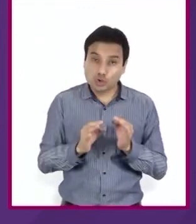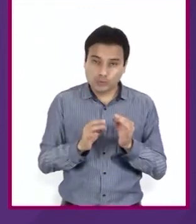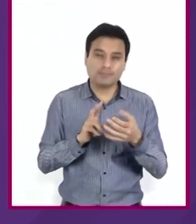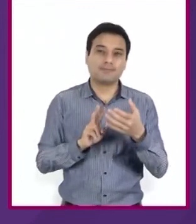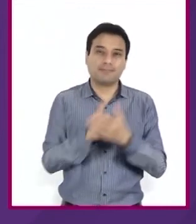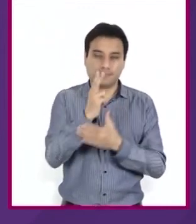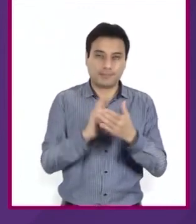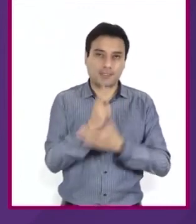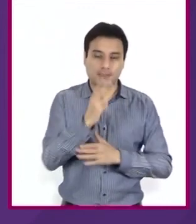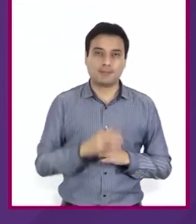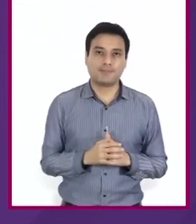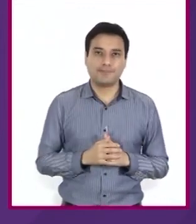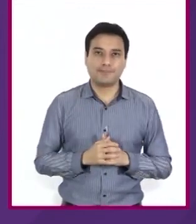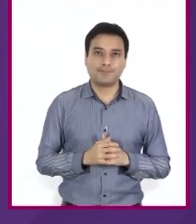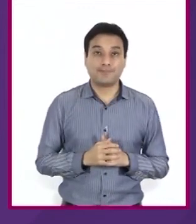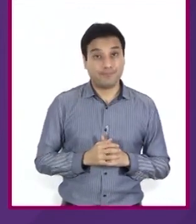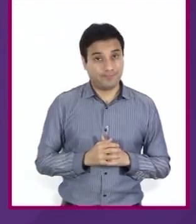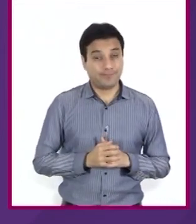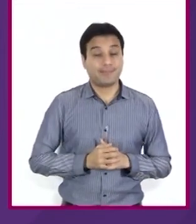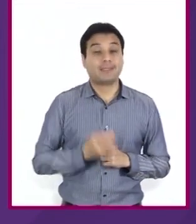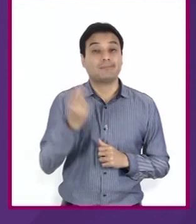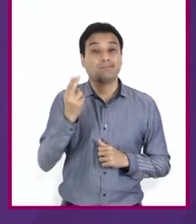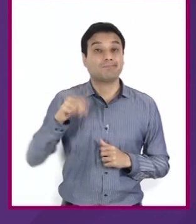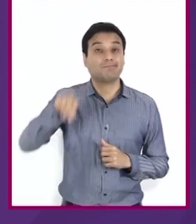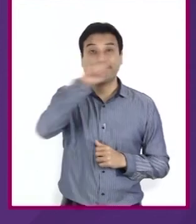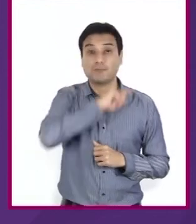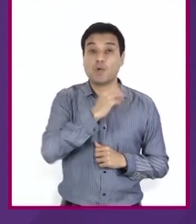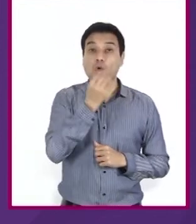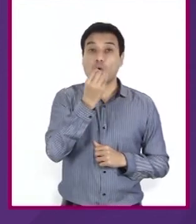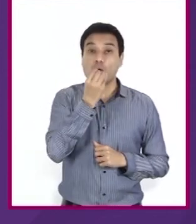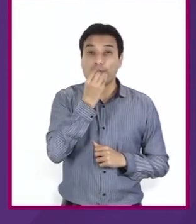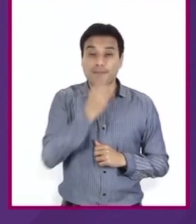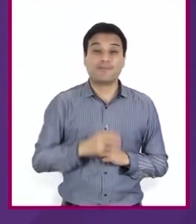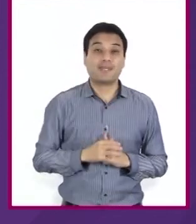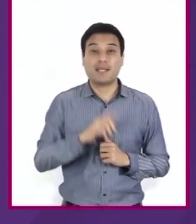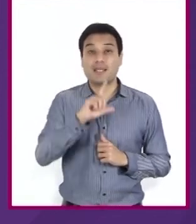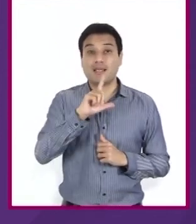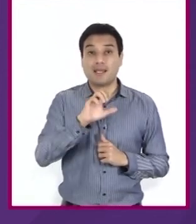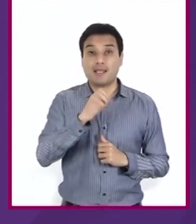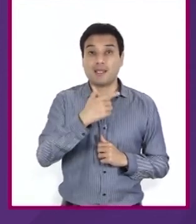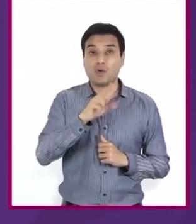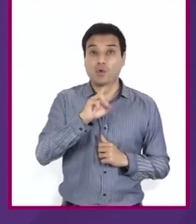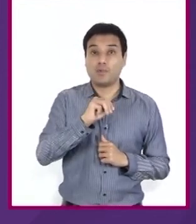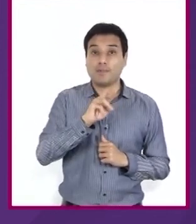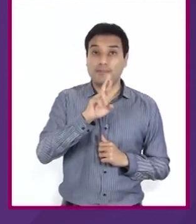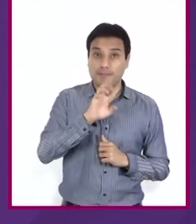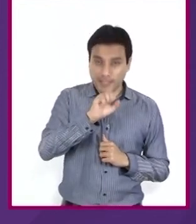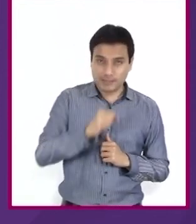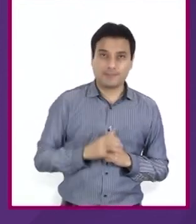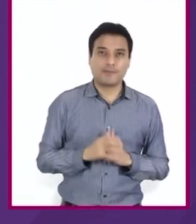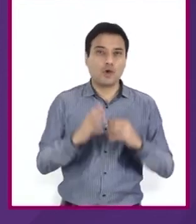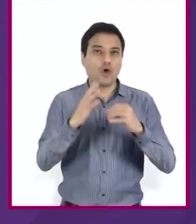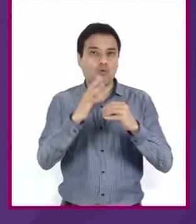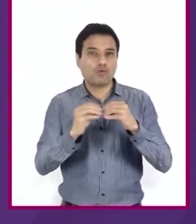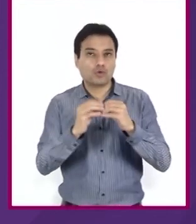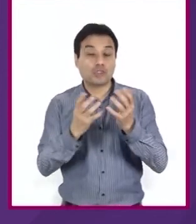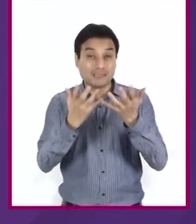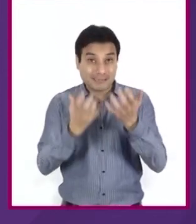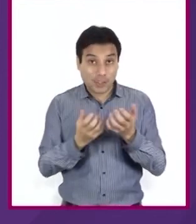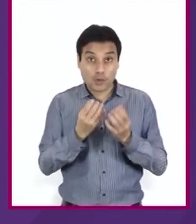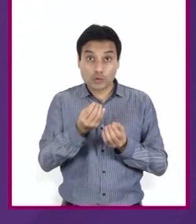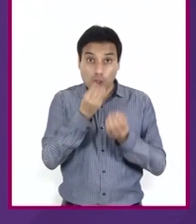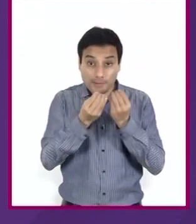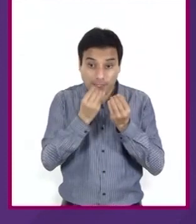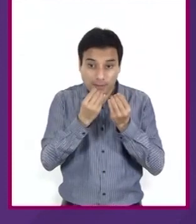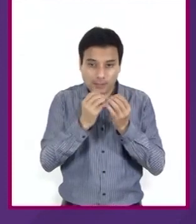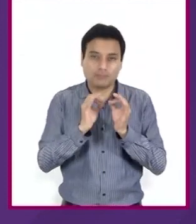vegetales. Por ello, el consumo adecuado de legumbres, cereales y frutos secos nos va a permitir